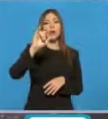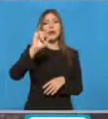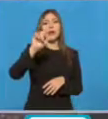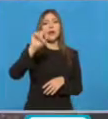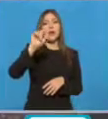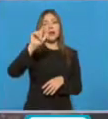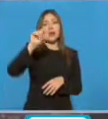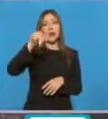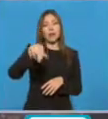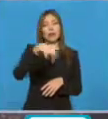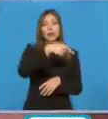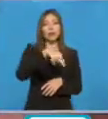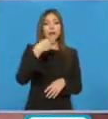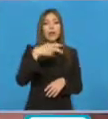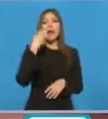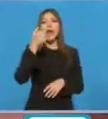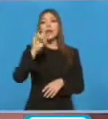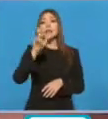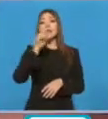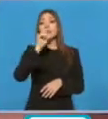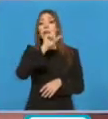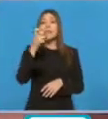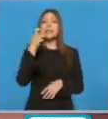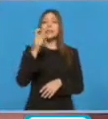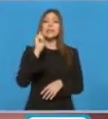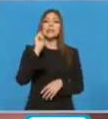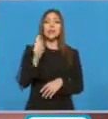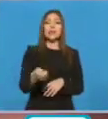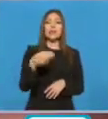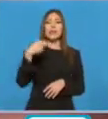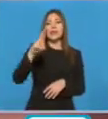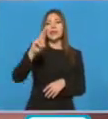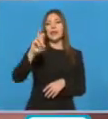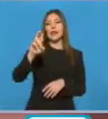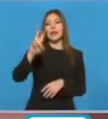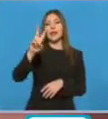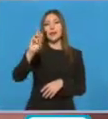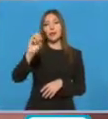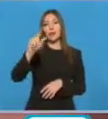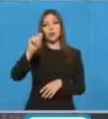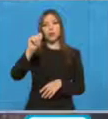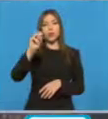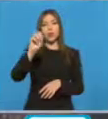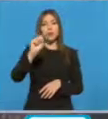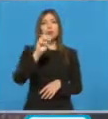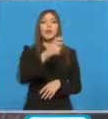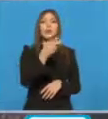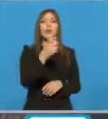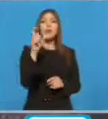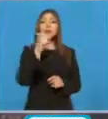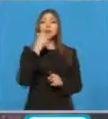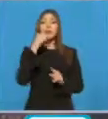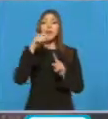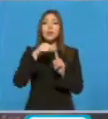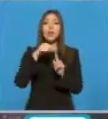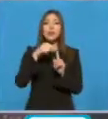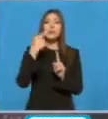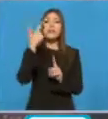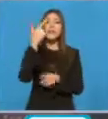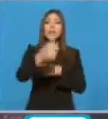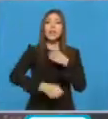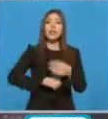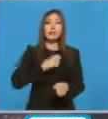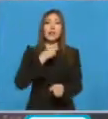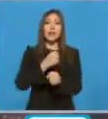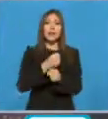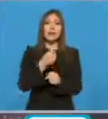pero así Pero está eso escrito, significa. entonces, Sí. Wow. Exactamente, y significa revoltoso, ¿no? Es un niño que a los 7 años es de los primeros